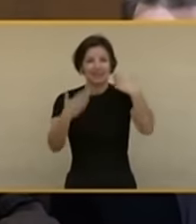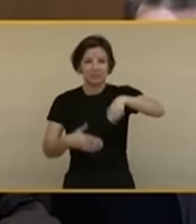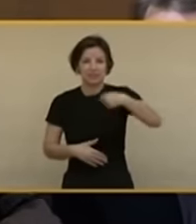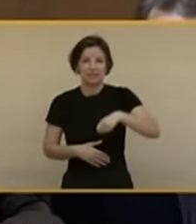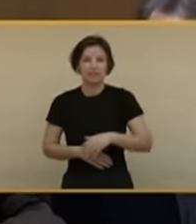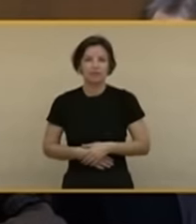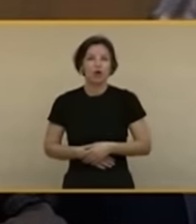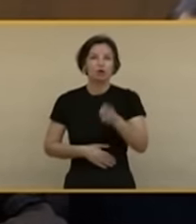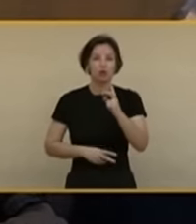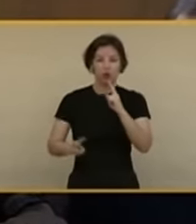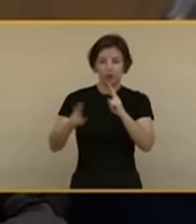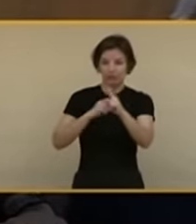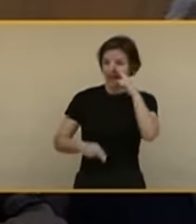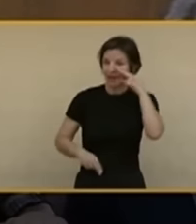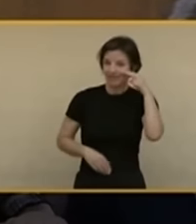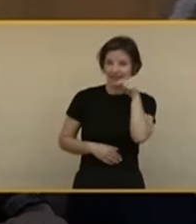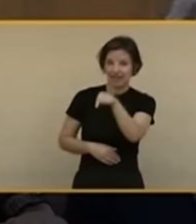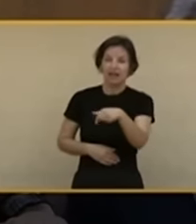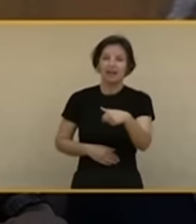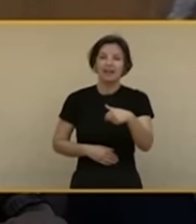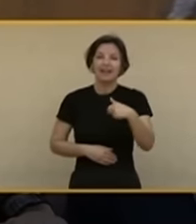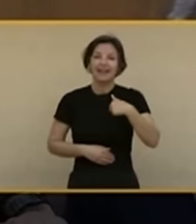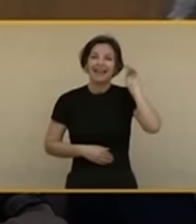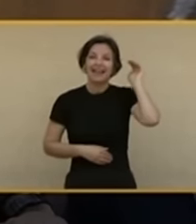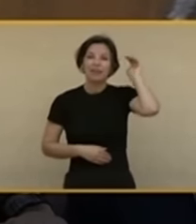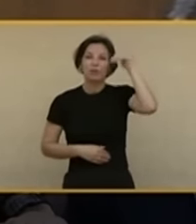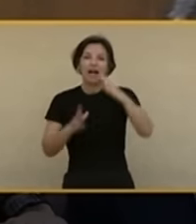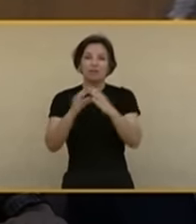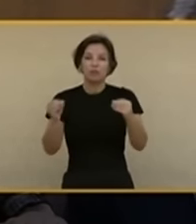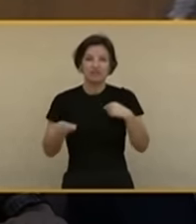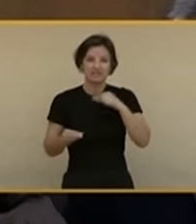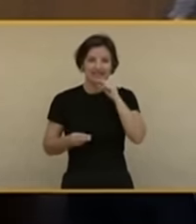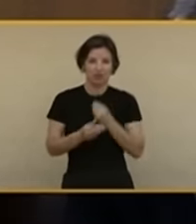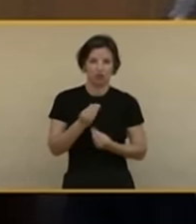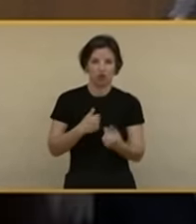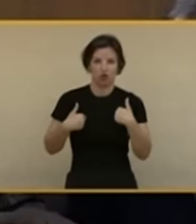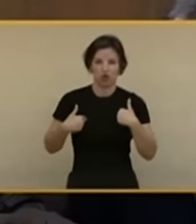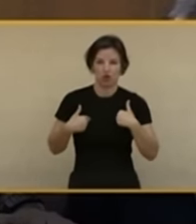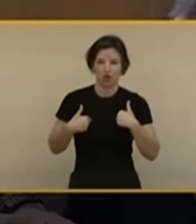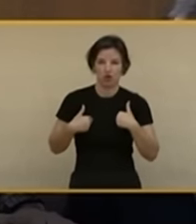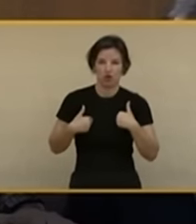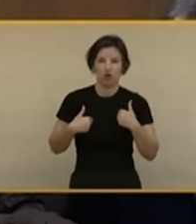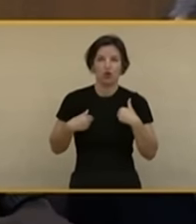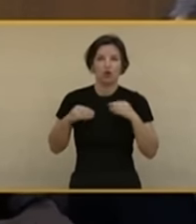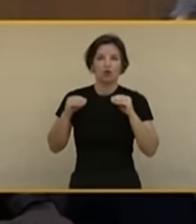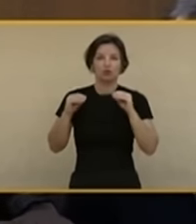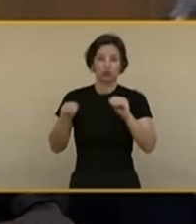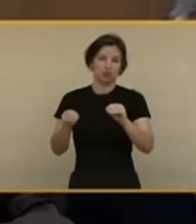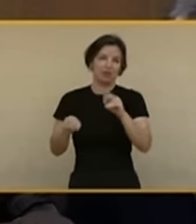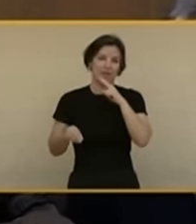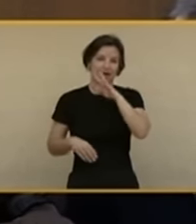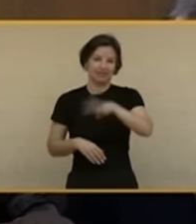solo para decirle al señor vascal que soy Nieto de republicanos andaluces que cuanis